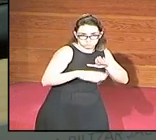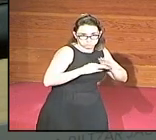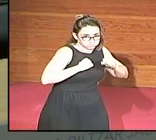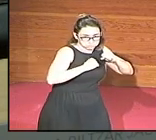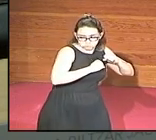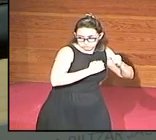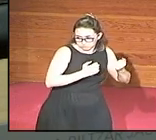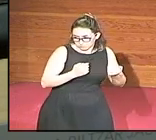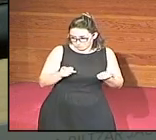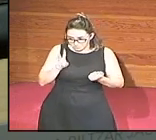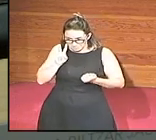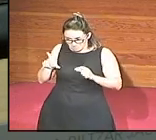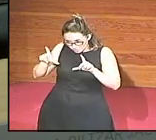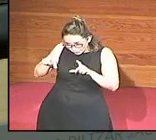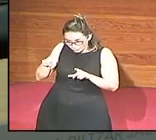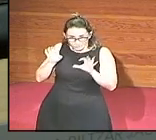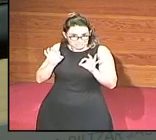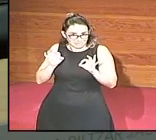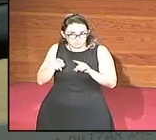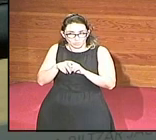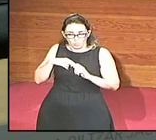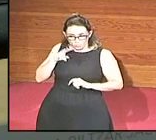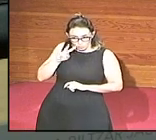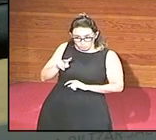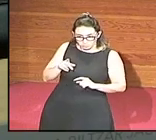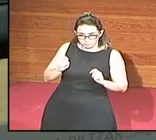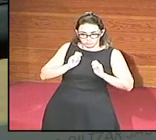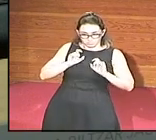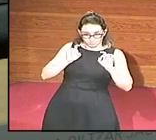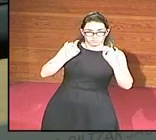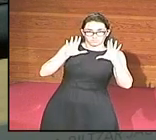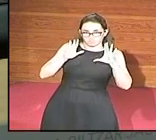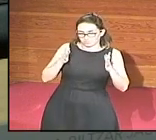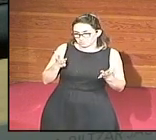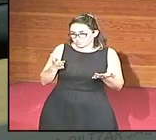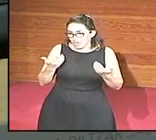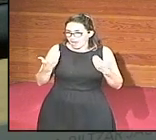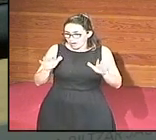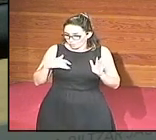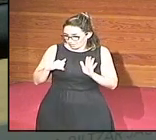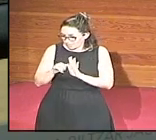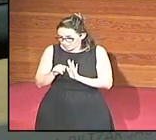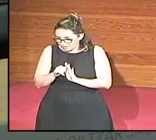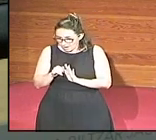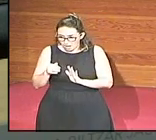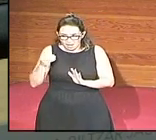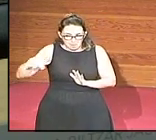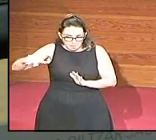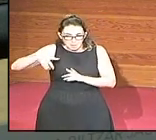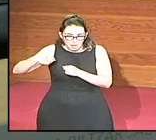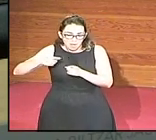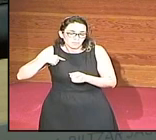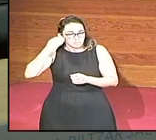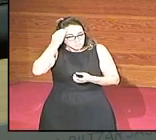Y lo estás viendo a mí, estas son las cosas que me maravillan, que es que, aun cuando lo tienes cerca, no lo ves venir. Y son las cosas